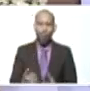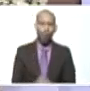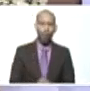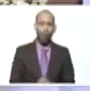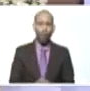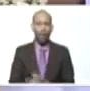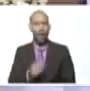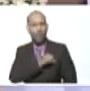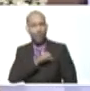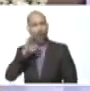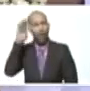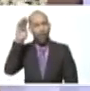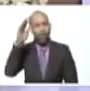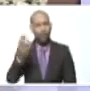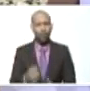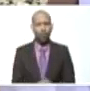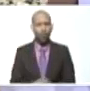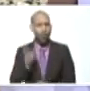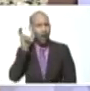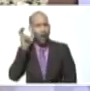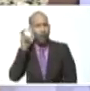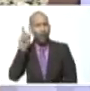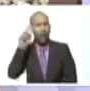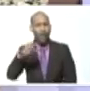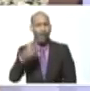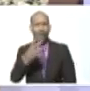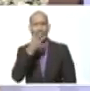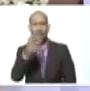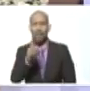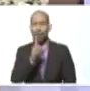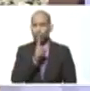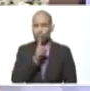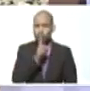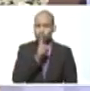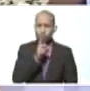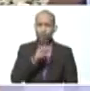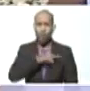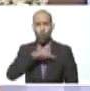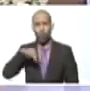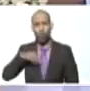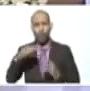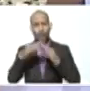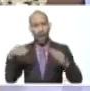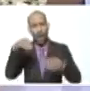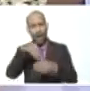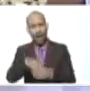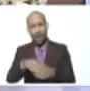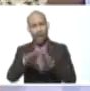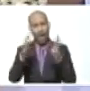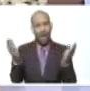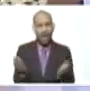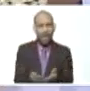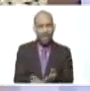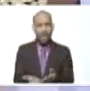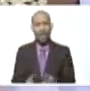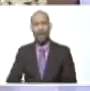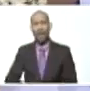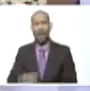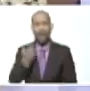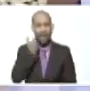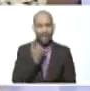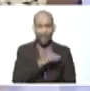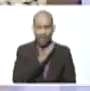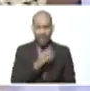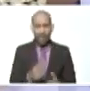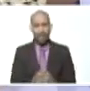el futuro. Escuchar también el grito silencioso de nuestra casa común, la tierra contaminada y enferma.